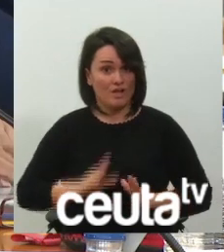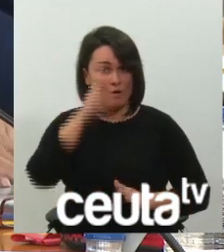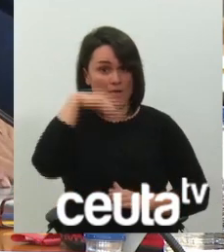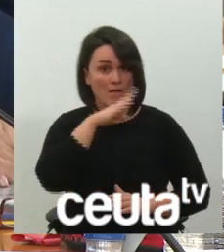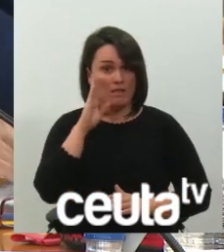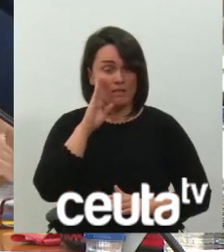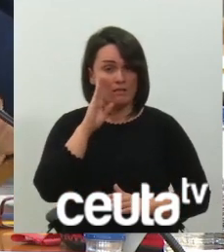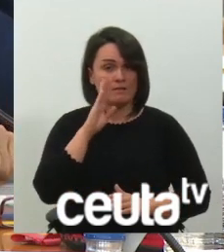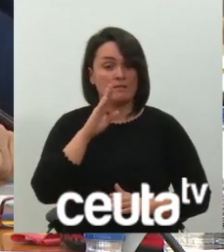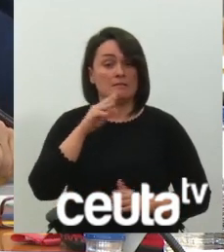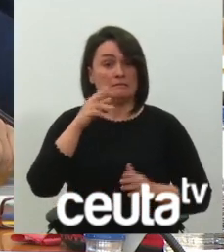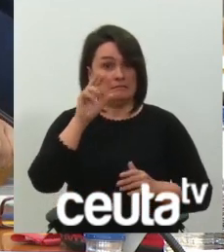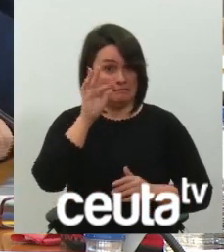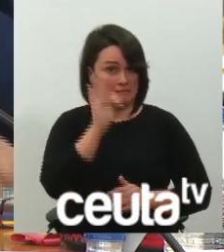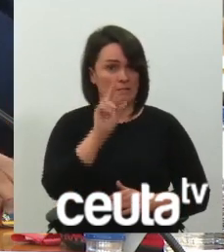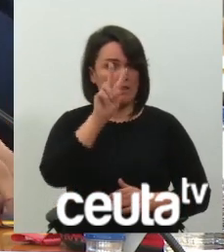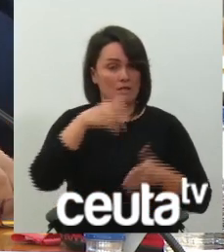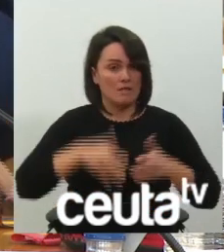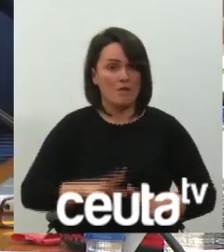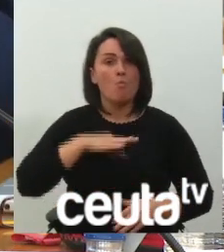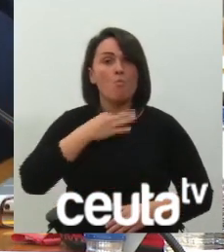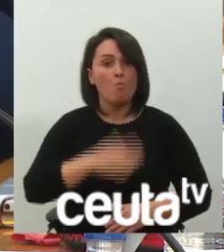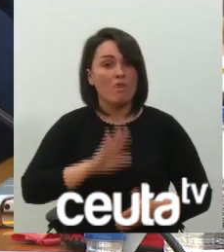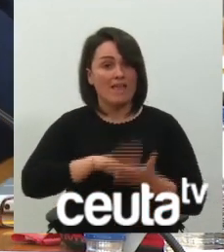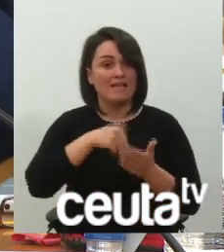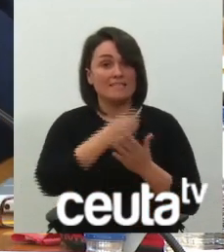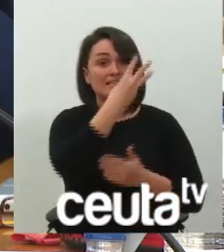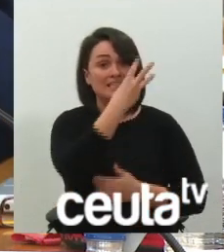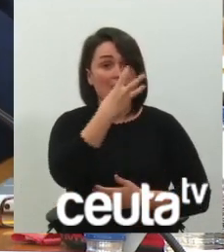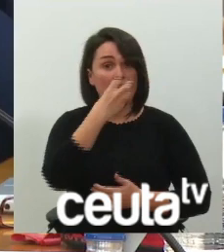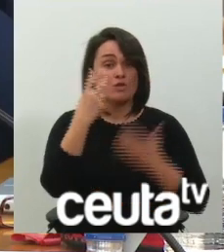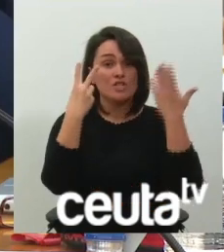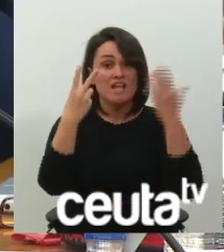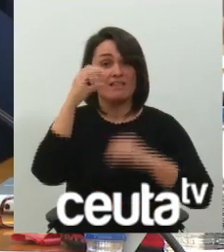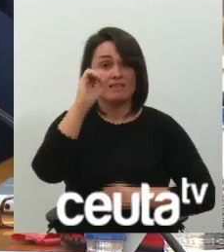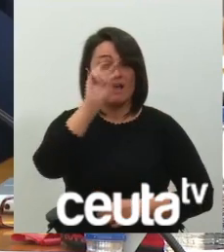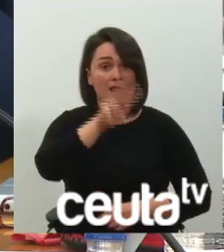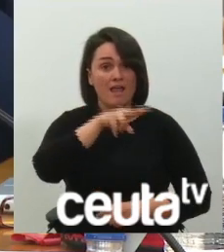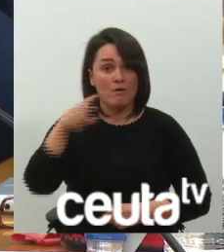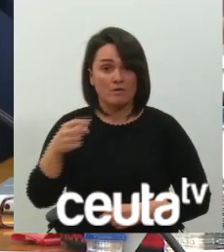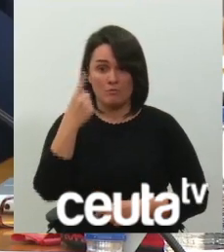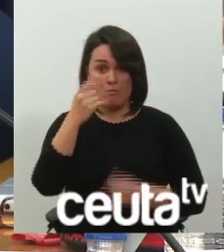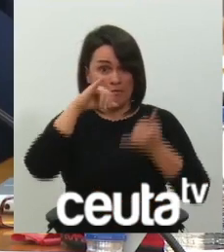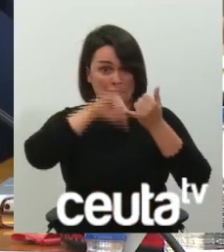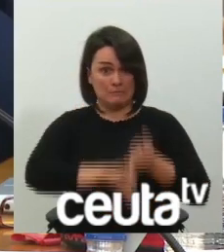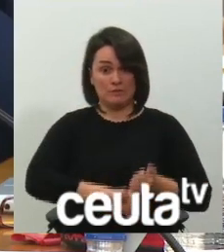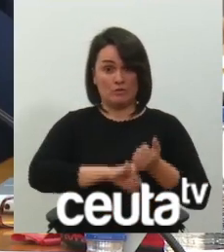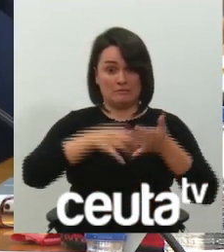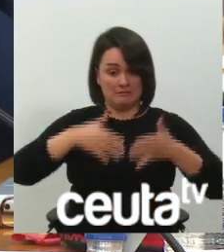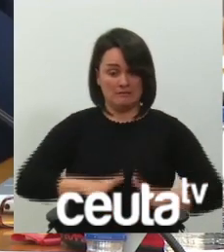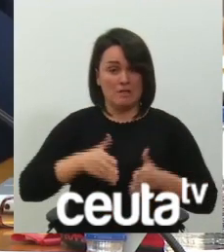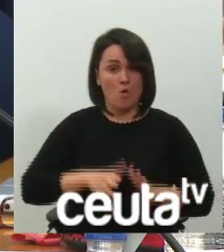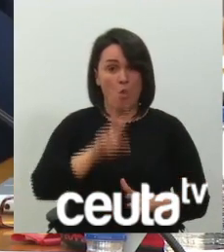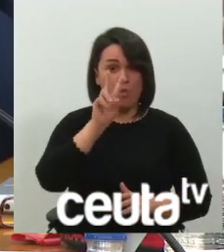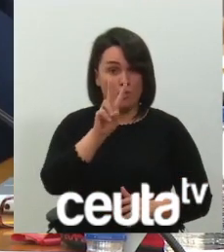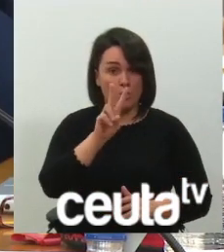nos podemos ir hasta los 370 euros de cualquier matrimonio con dos hijos un matrimonio de ceutíes